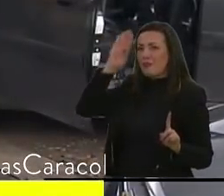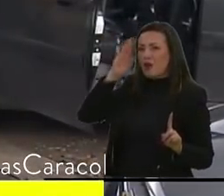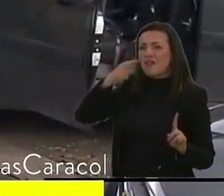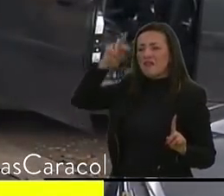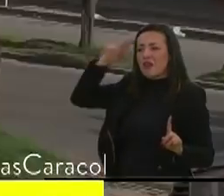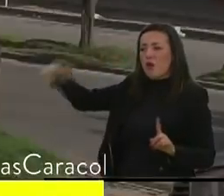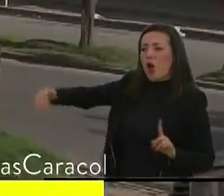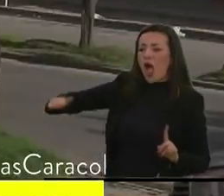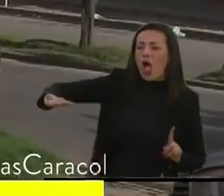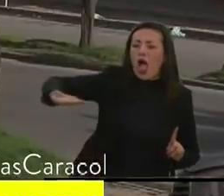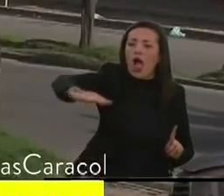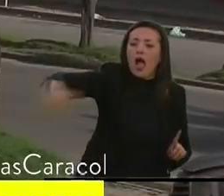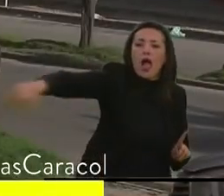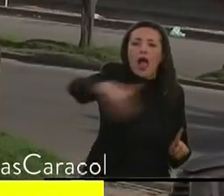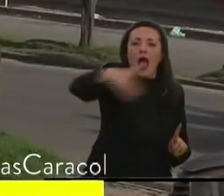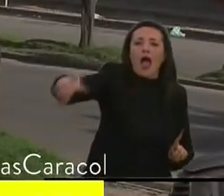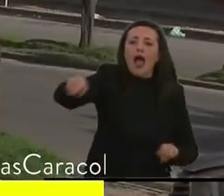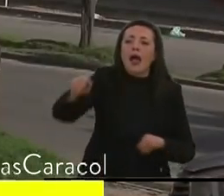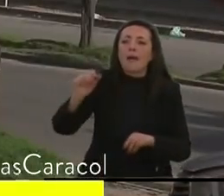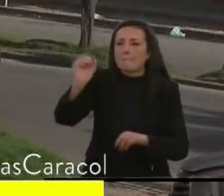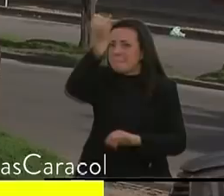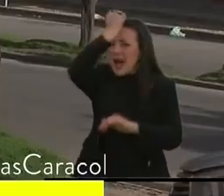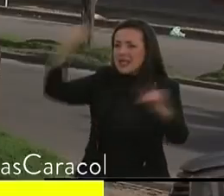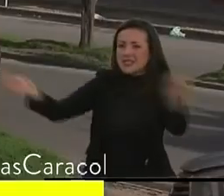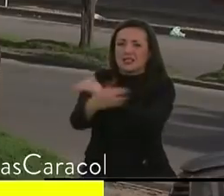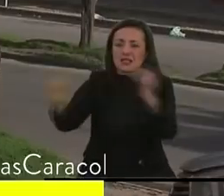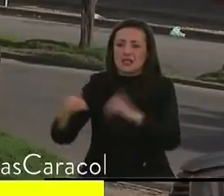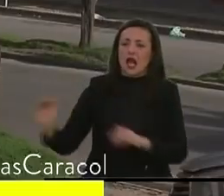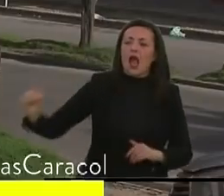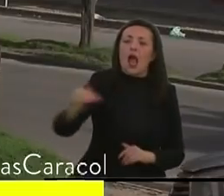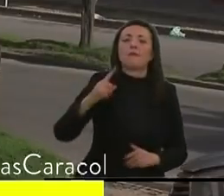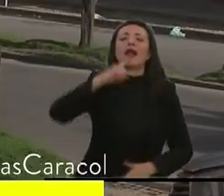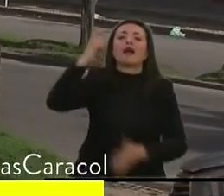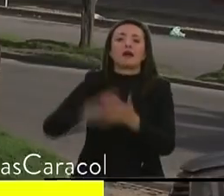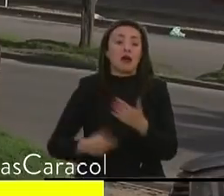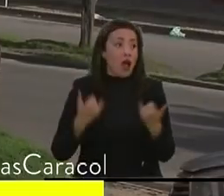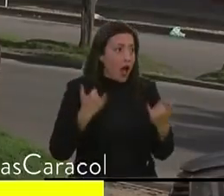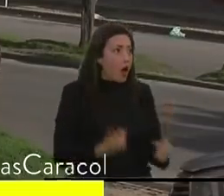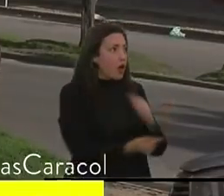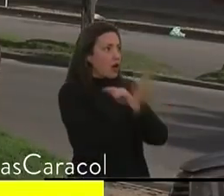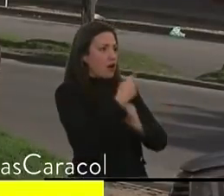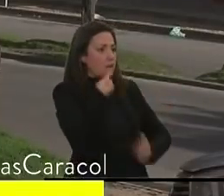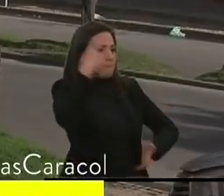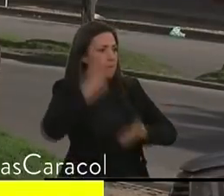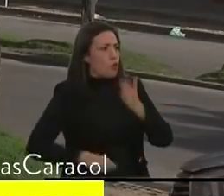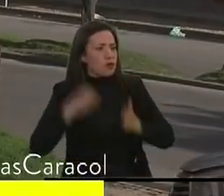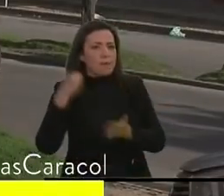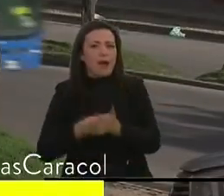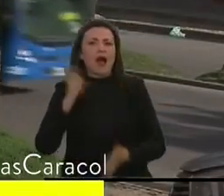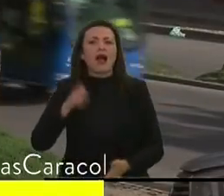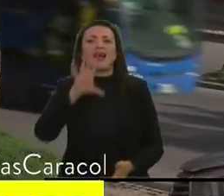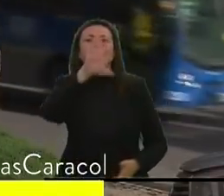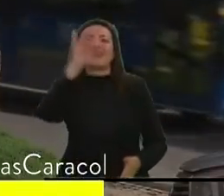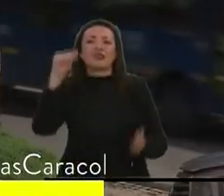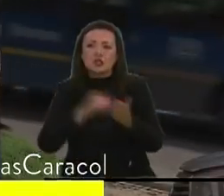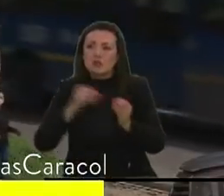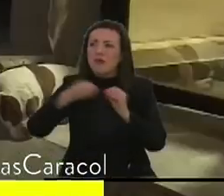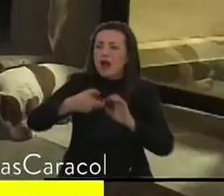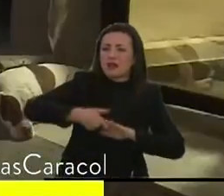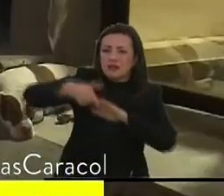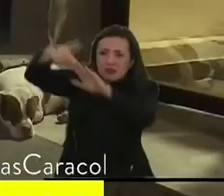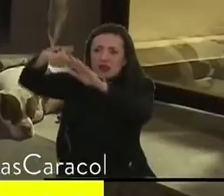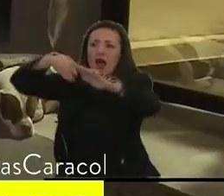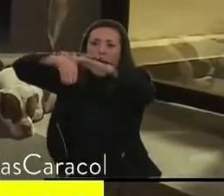poder sancionarlo. Falta pagar el comparendo. Pagué 500.000 pesos entre la grúa y